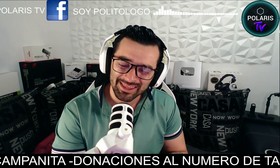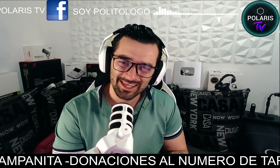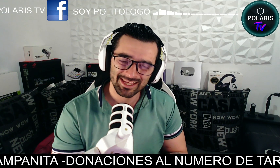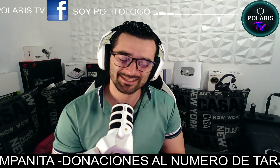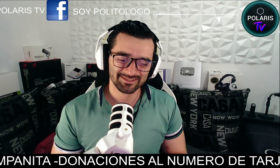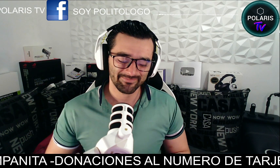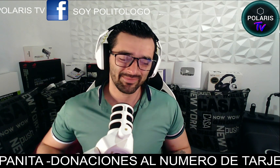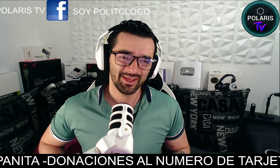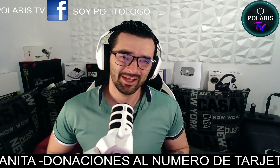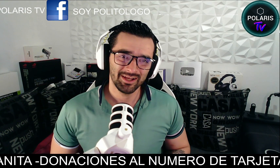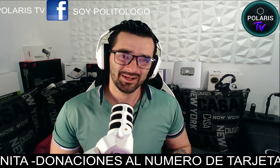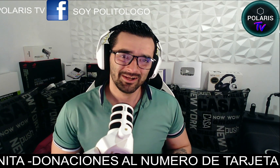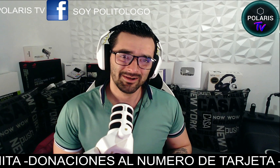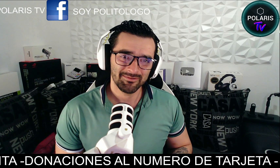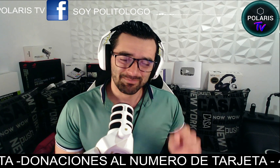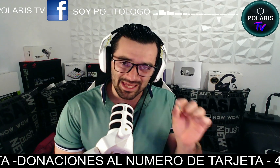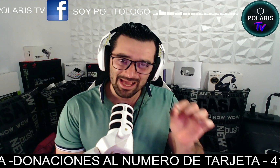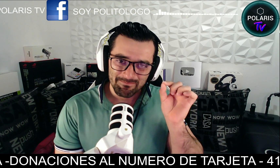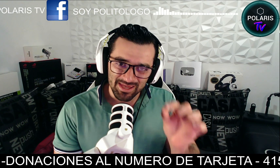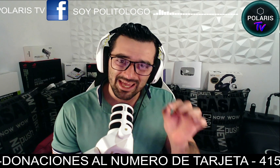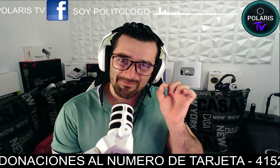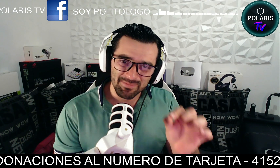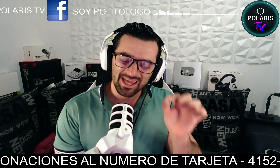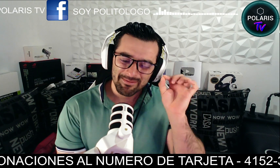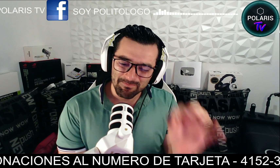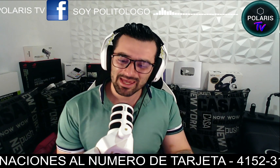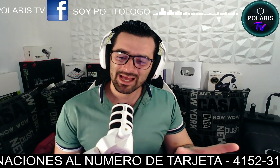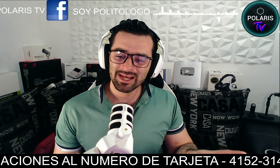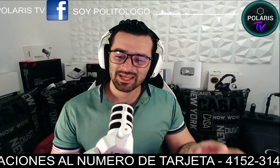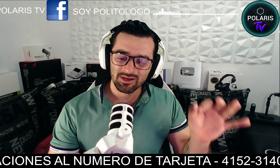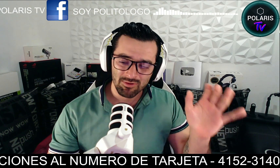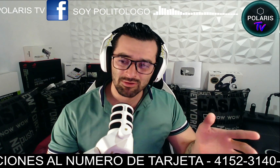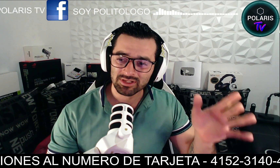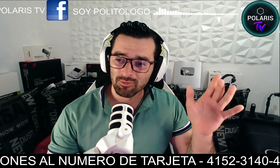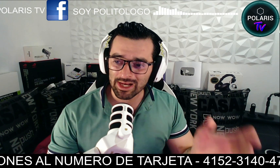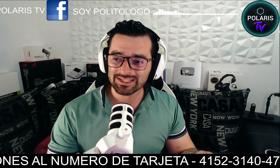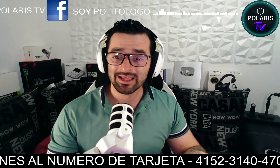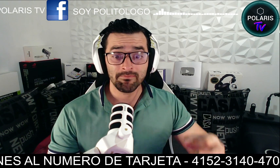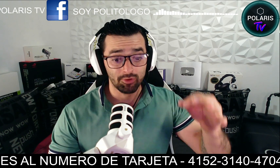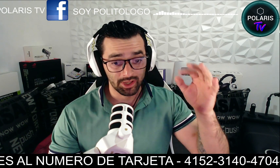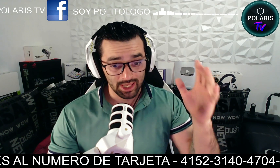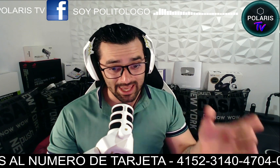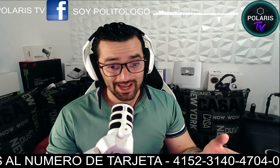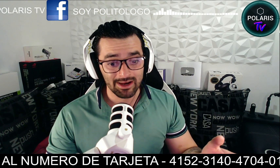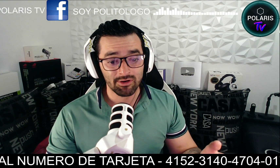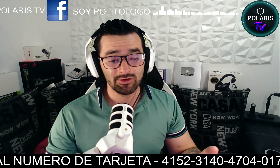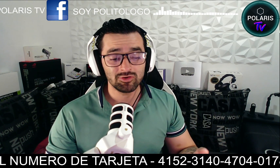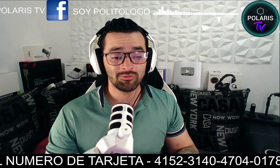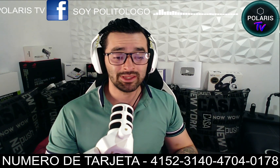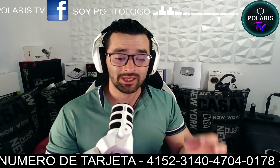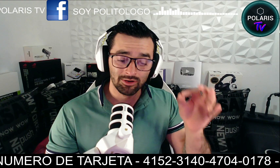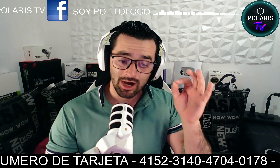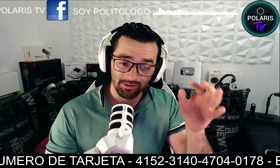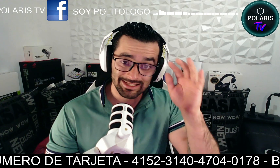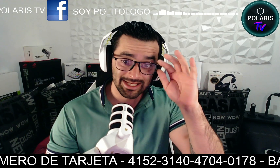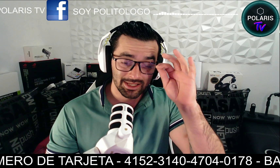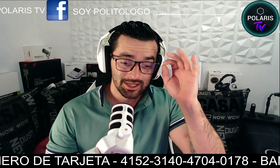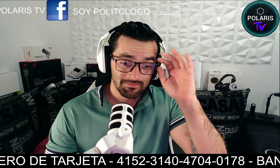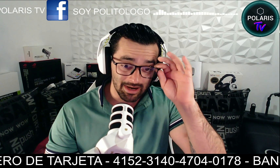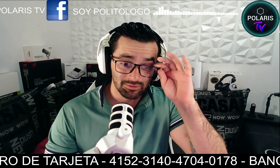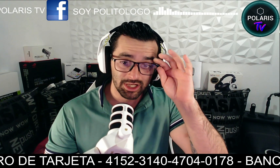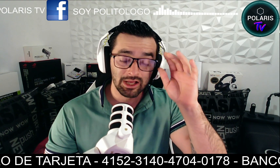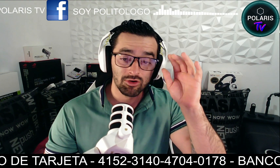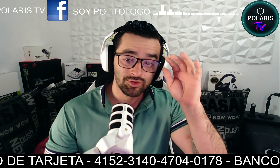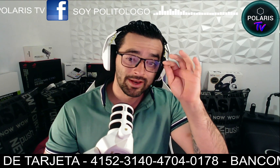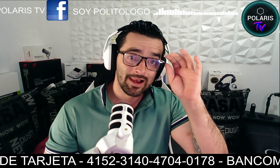son Pican pican Pican pican y luego se molestan porque ya que lograron su cometido Ahora sí